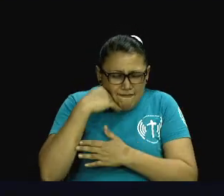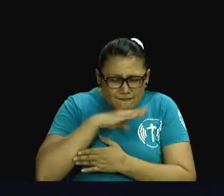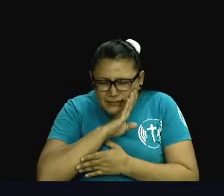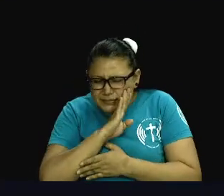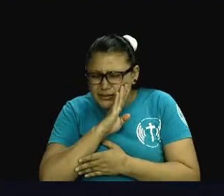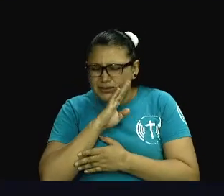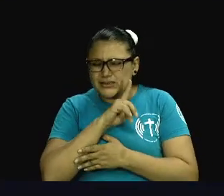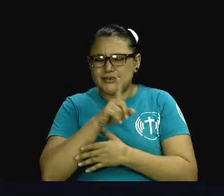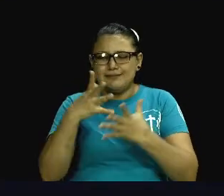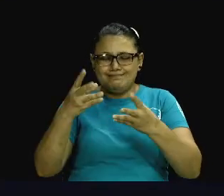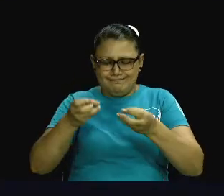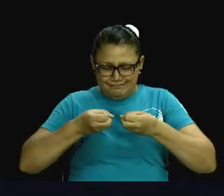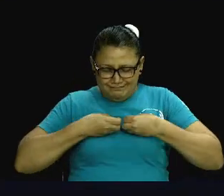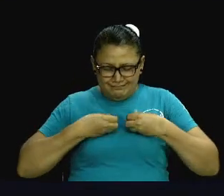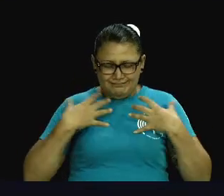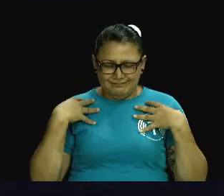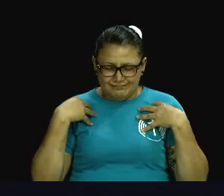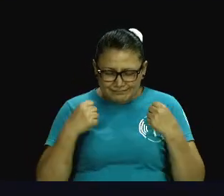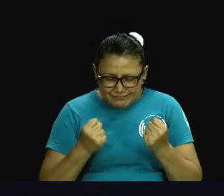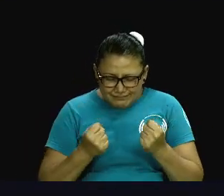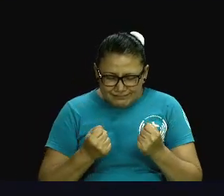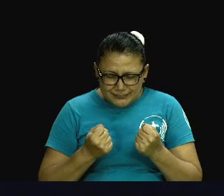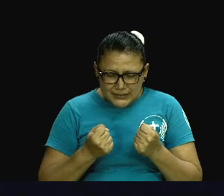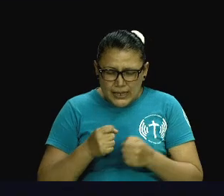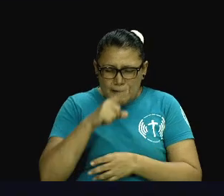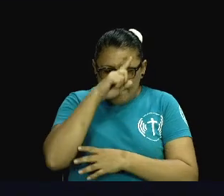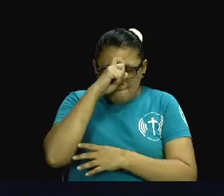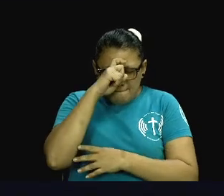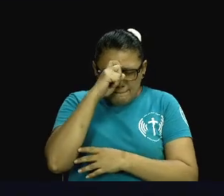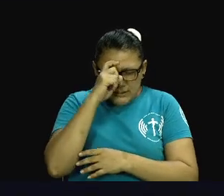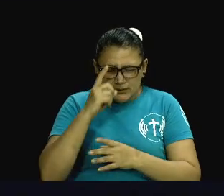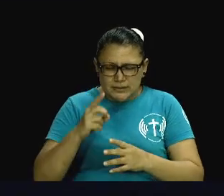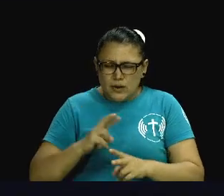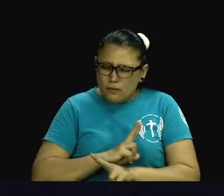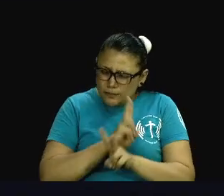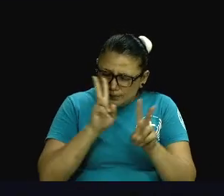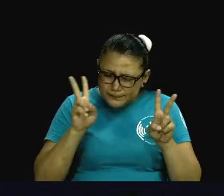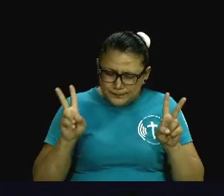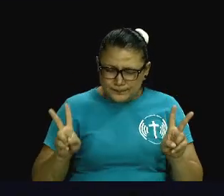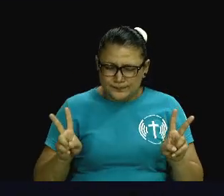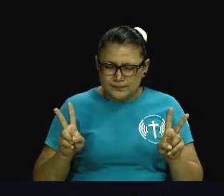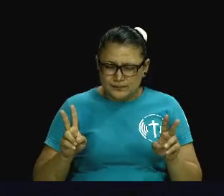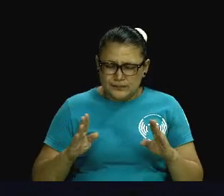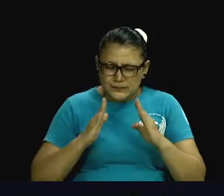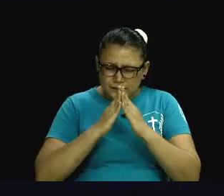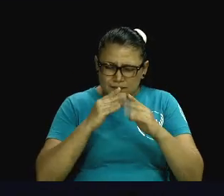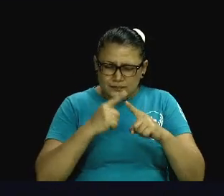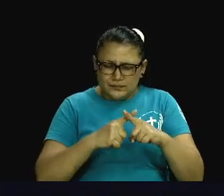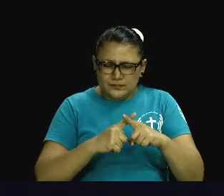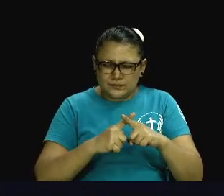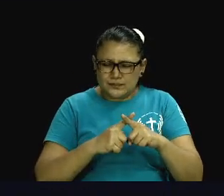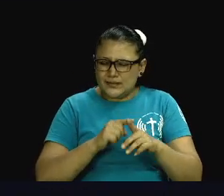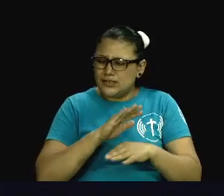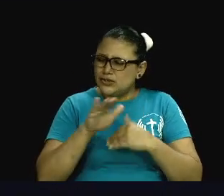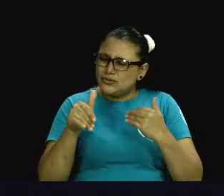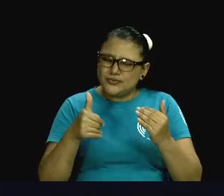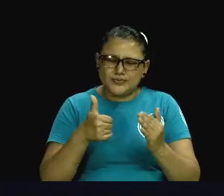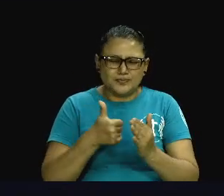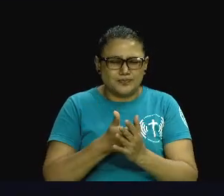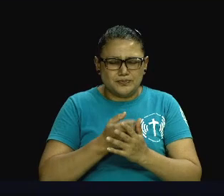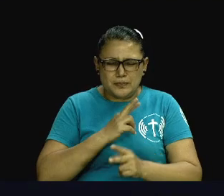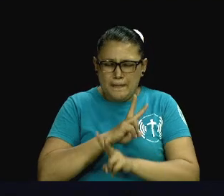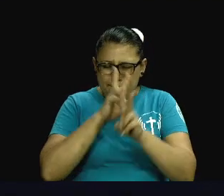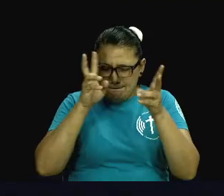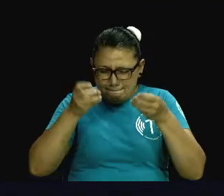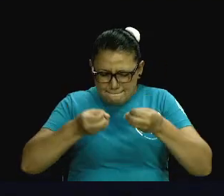para que me des paz en medio de mi trabajo de mi iglesia y sobre todo para que me des paz